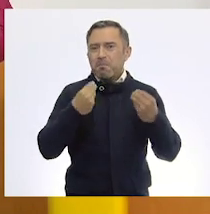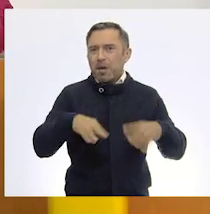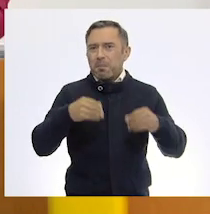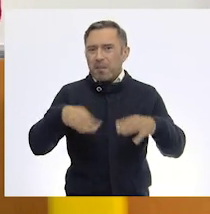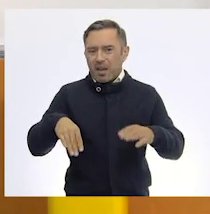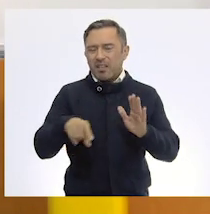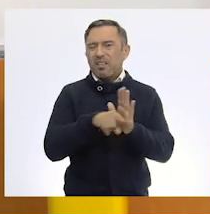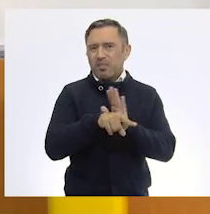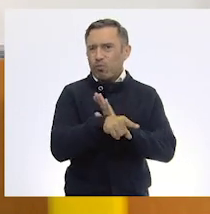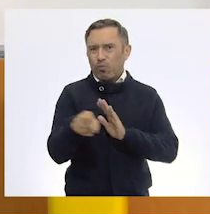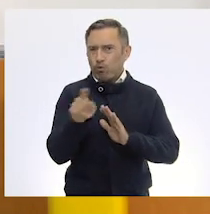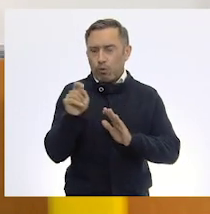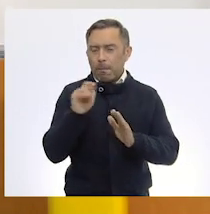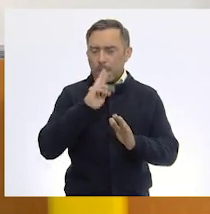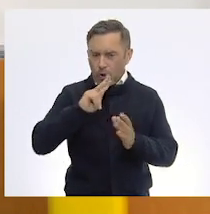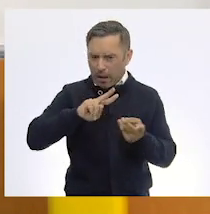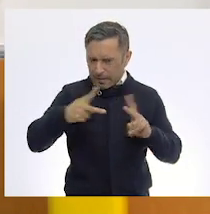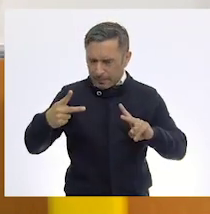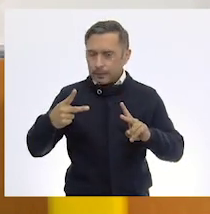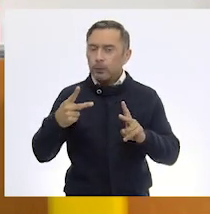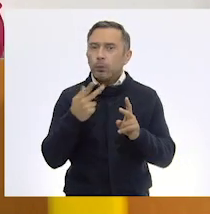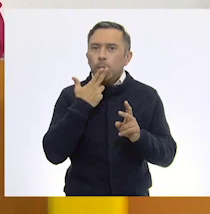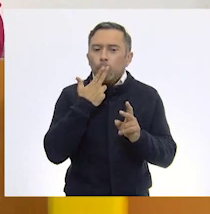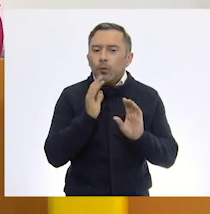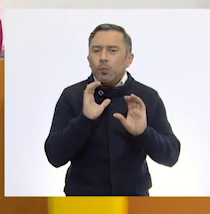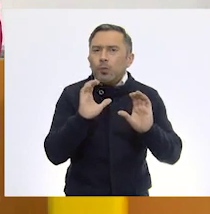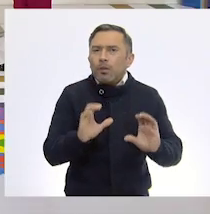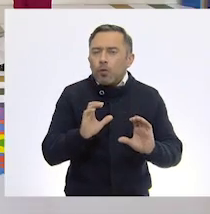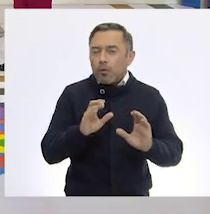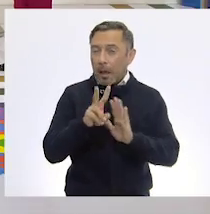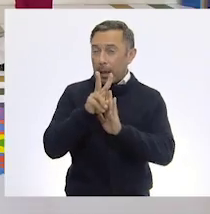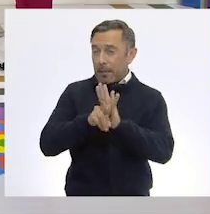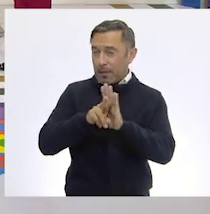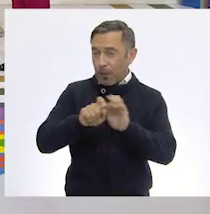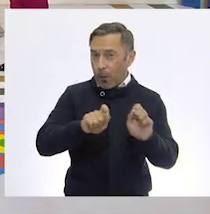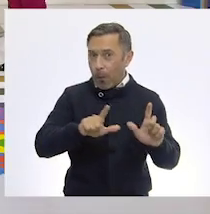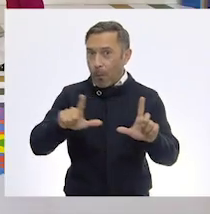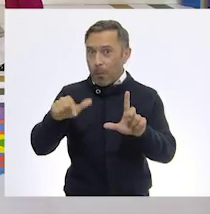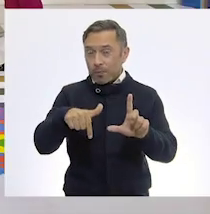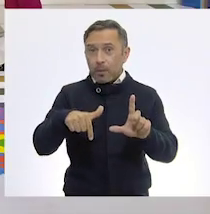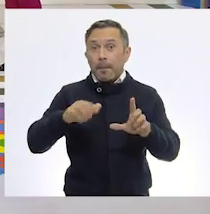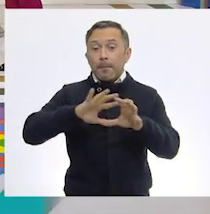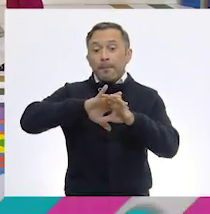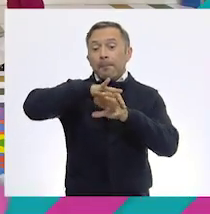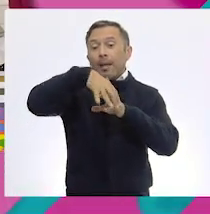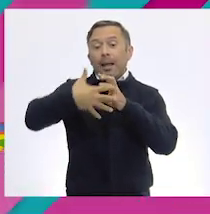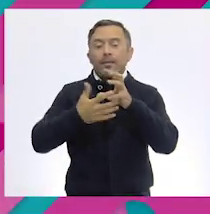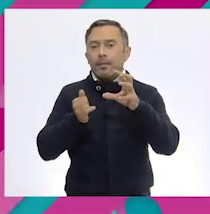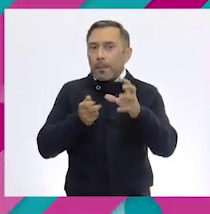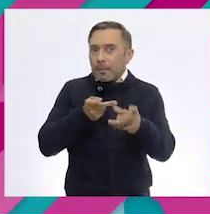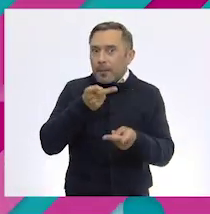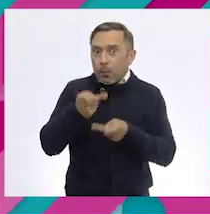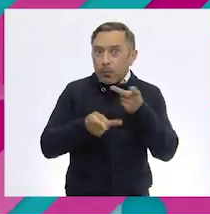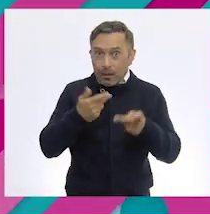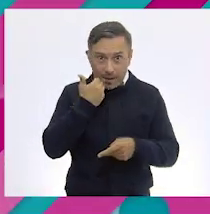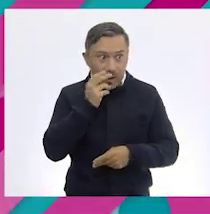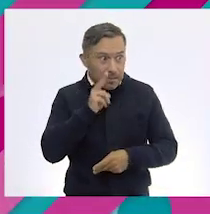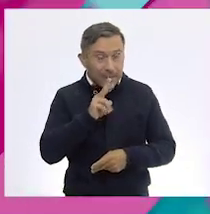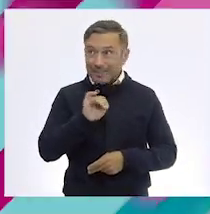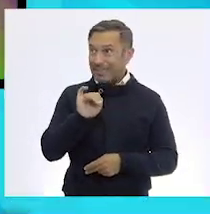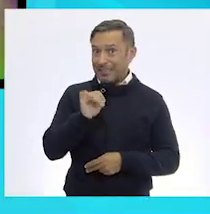llamado Preguntas al Planeta. ¿Qué les parece, Panchito? ¡Sí! ¡Vamos a verlo! ¡Vamos a verlo!